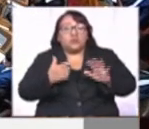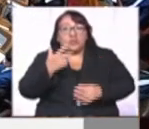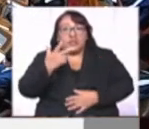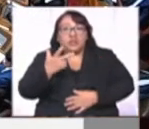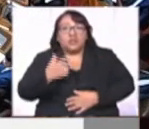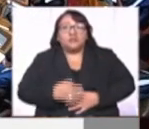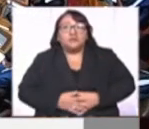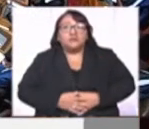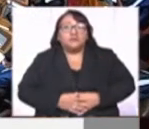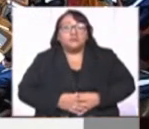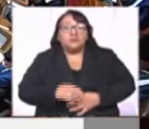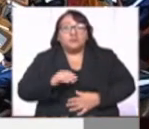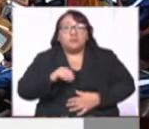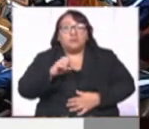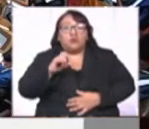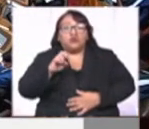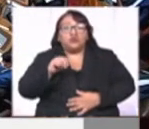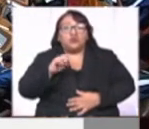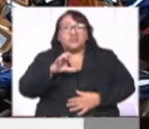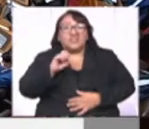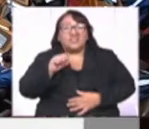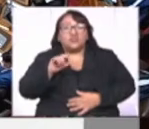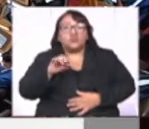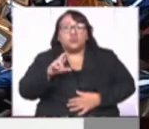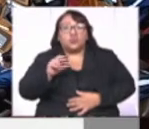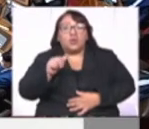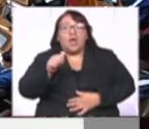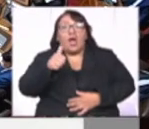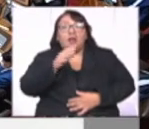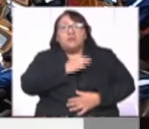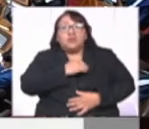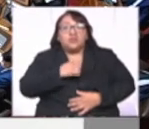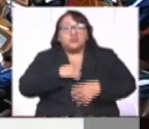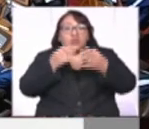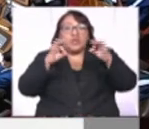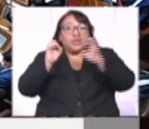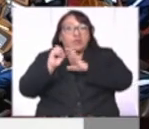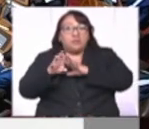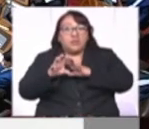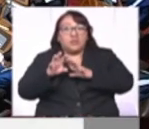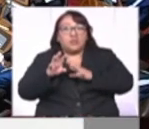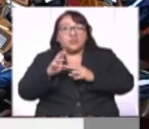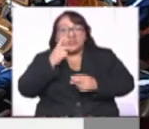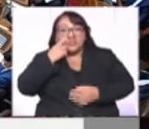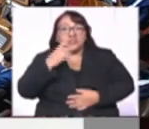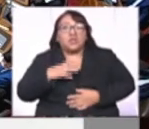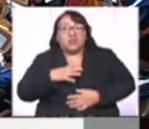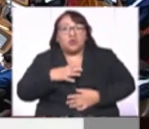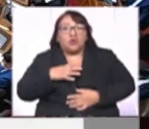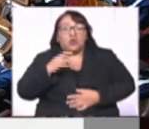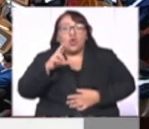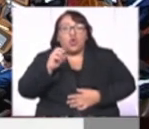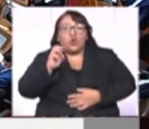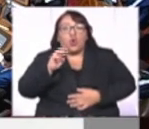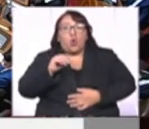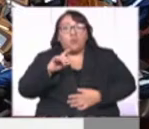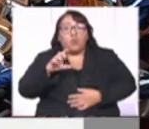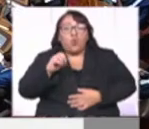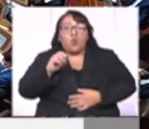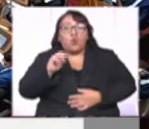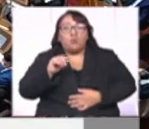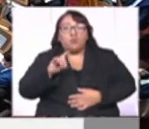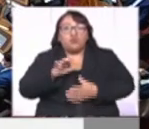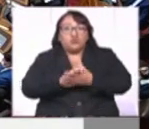10.873, moción de censura al ministro de Energía y Minas, señor Rómulo Mucho Mamani.